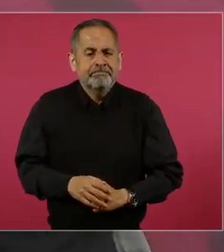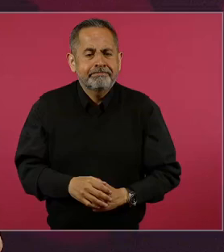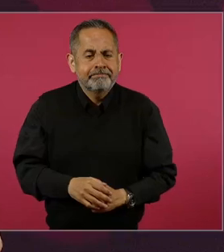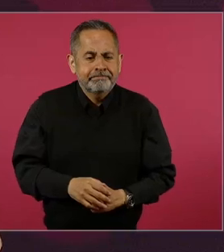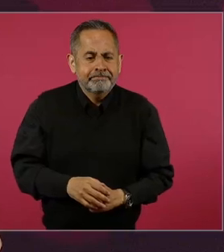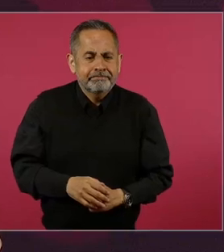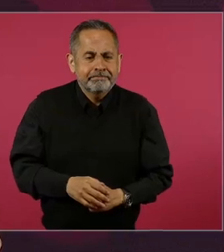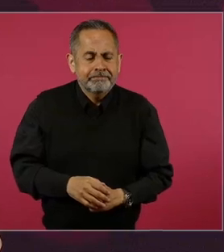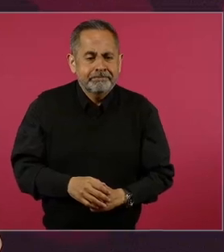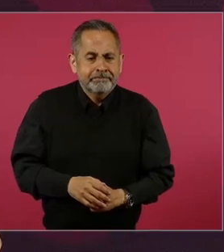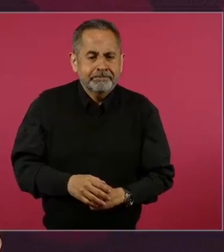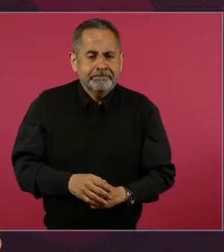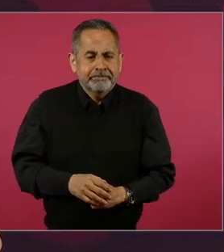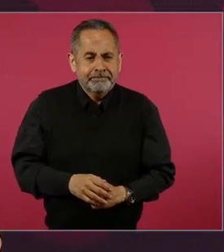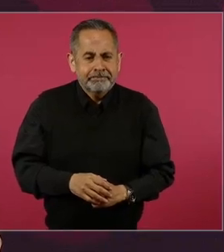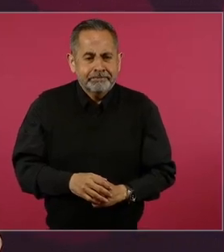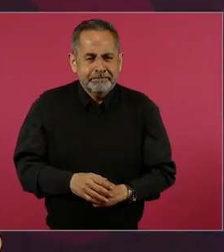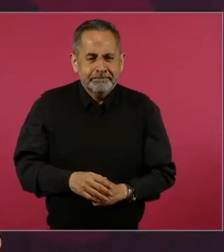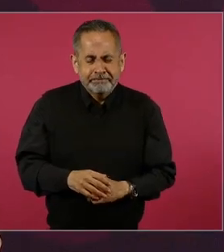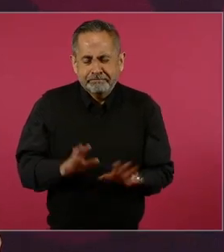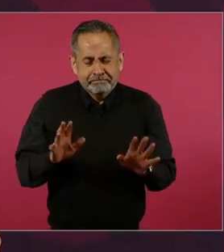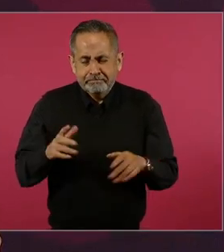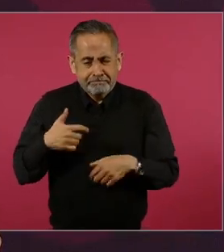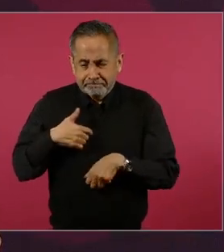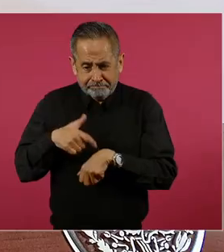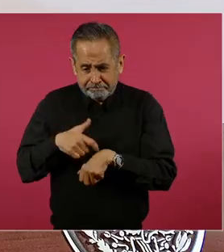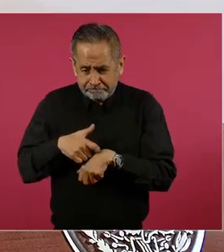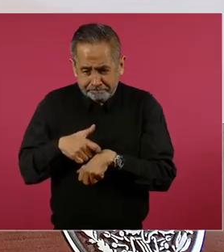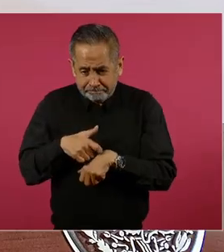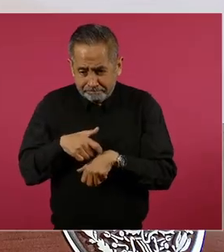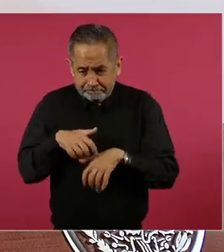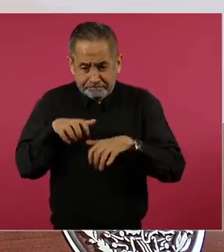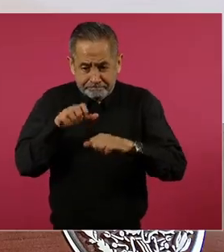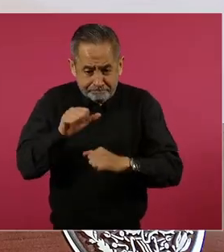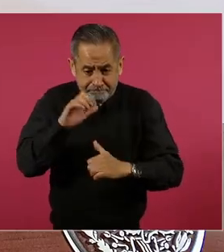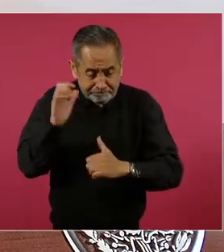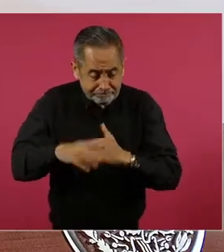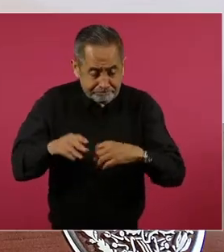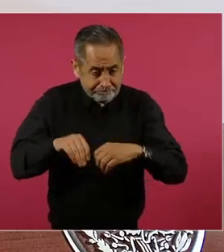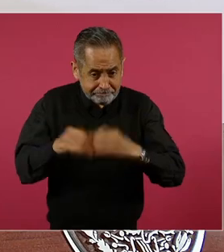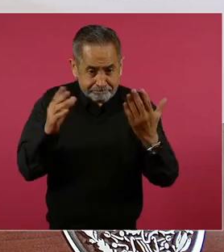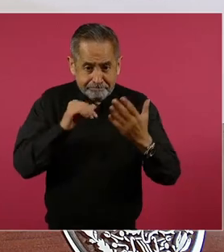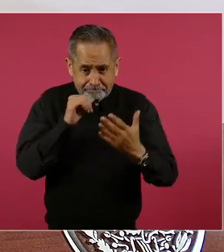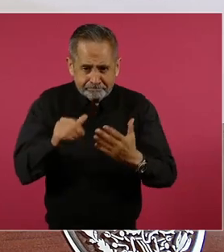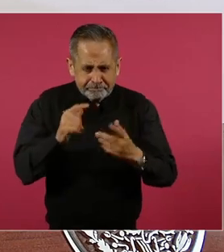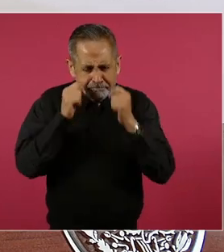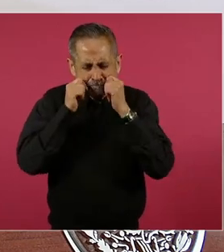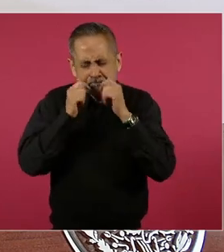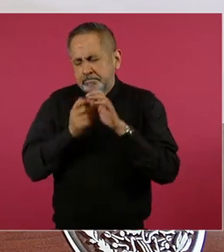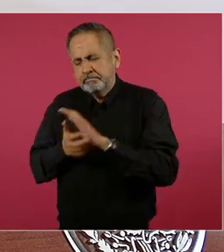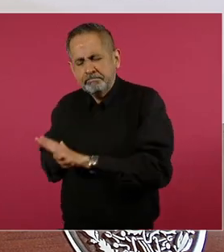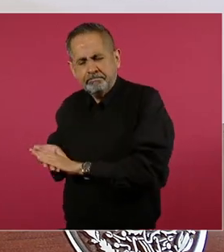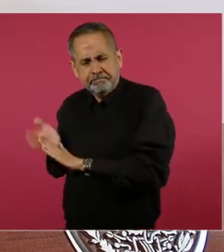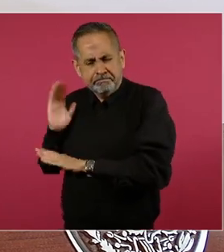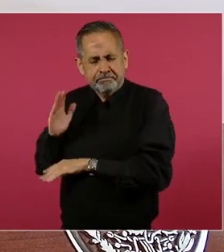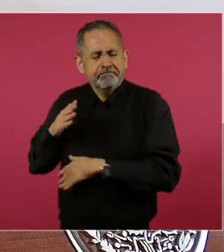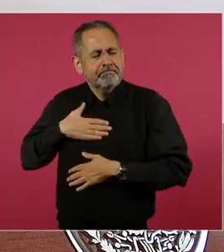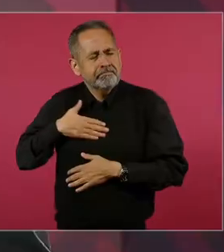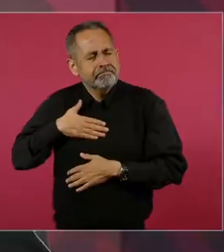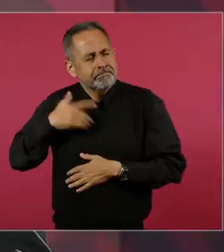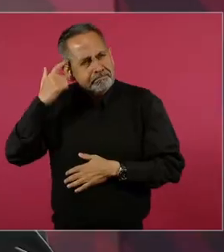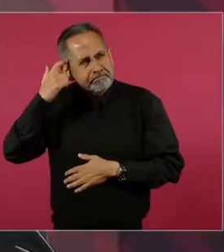Si no nos da tiempo a nosotros de avanzar, me voy con